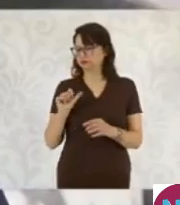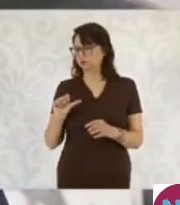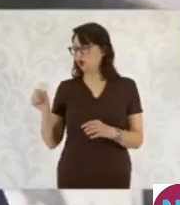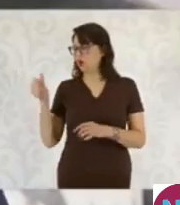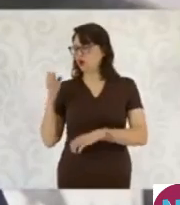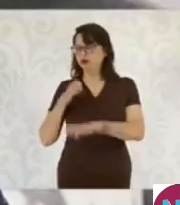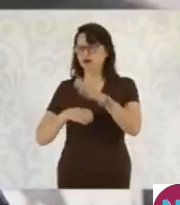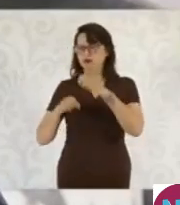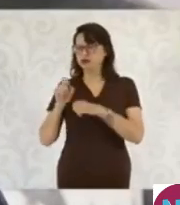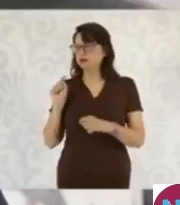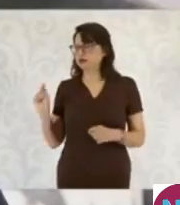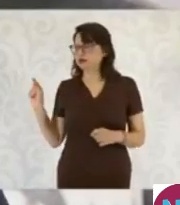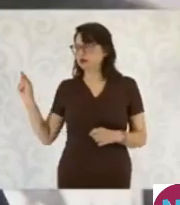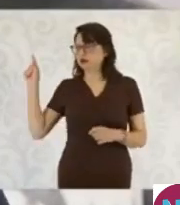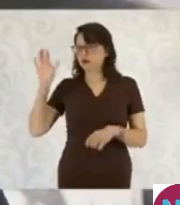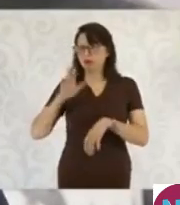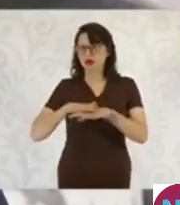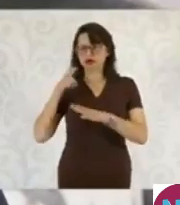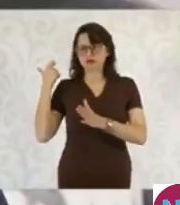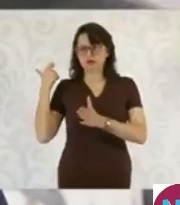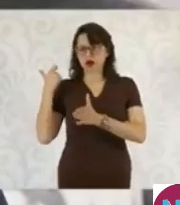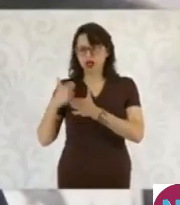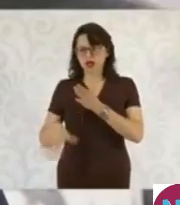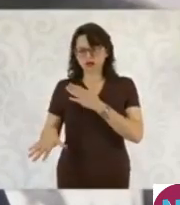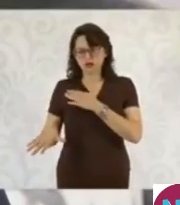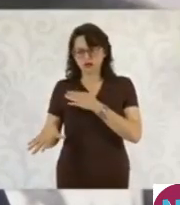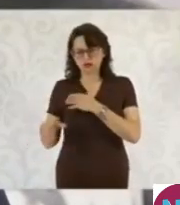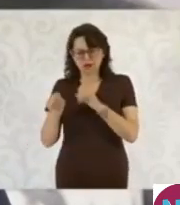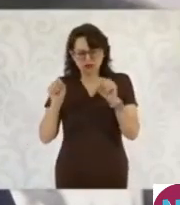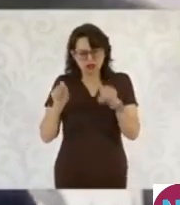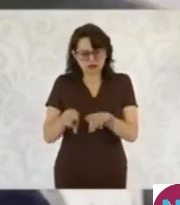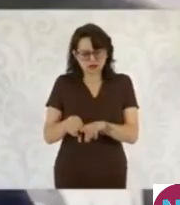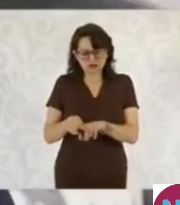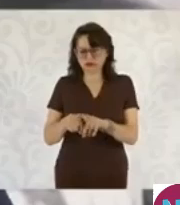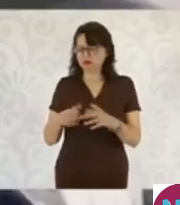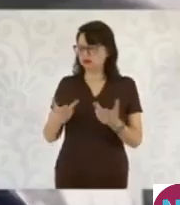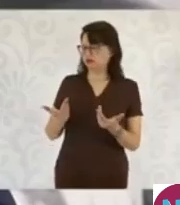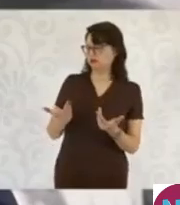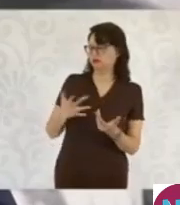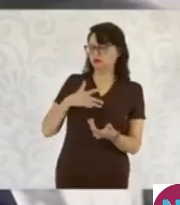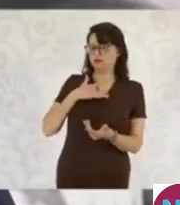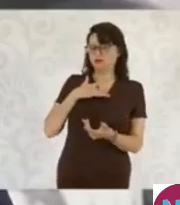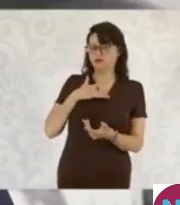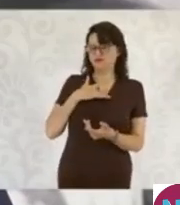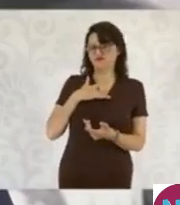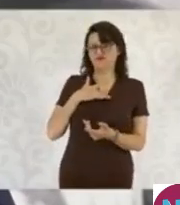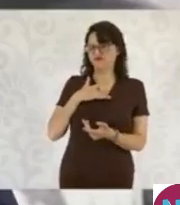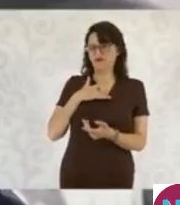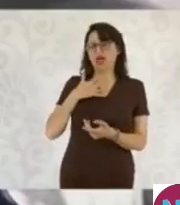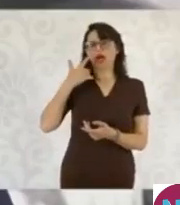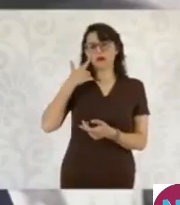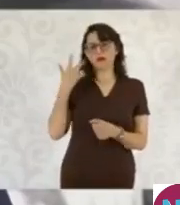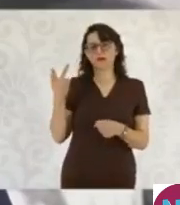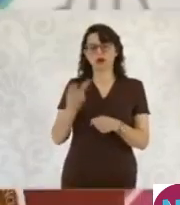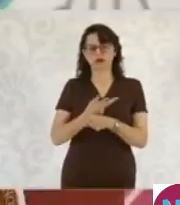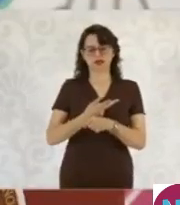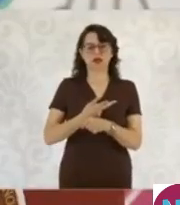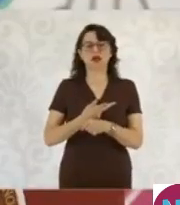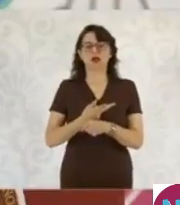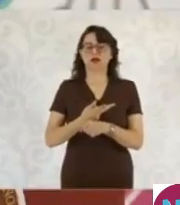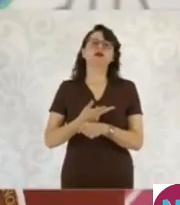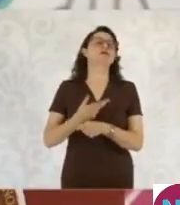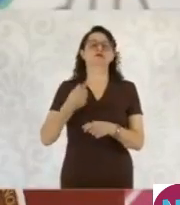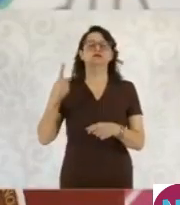razón, en esta reposición de los procesos que realizamos para tener nuevos contratos, lo que decidimos hacer es lo siguiente. Abrimos a